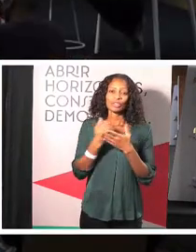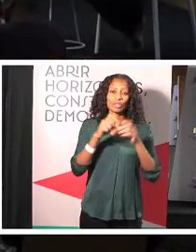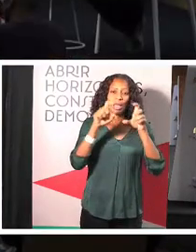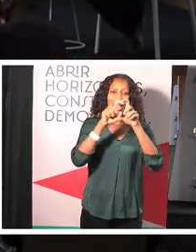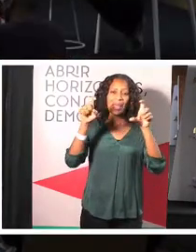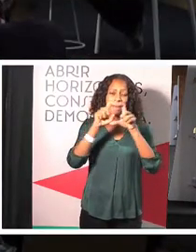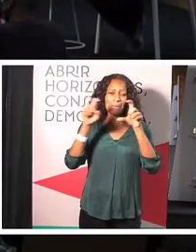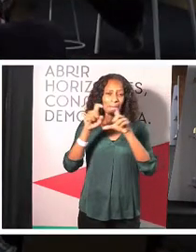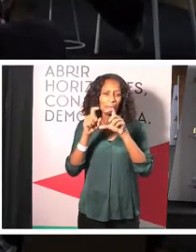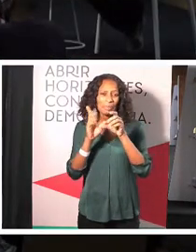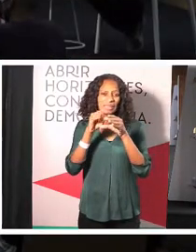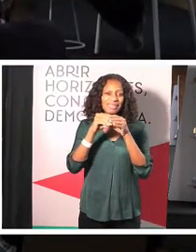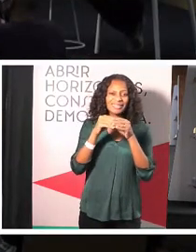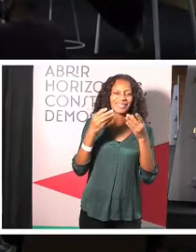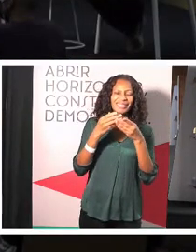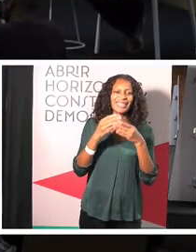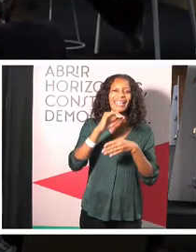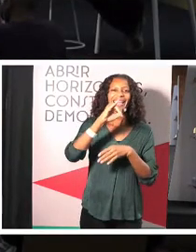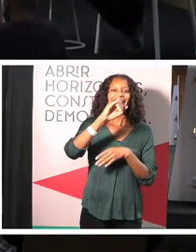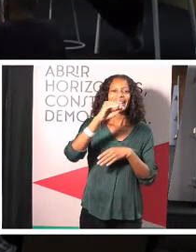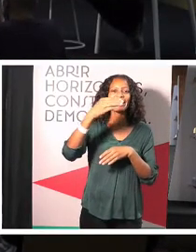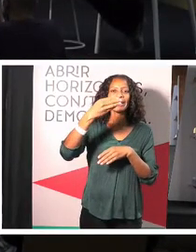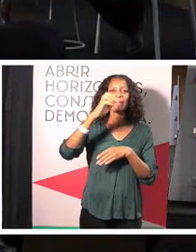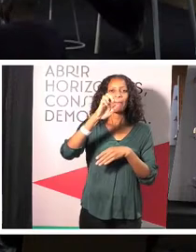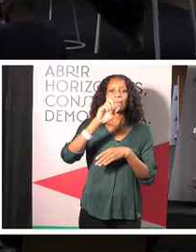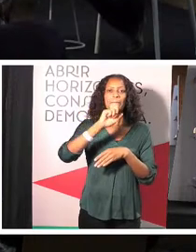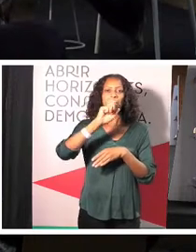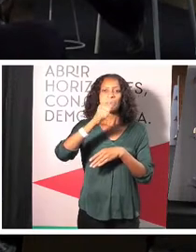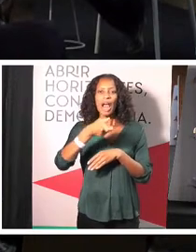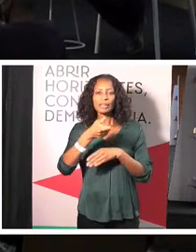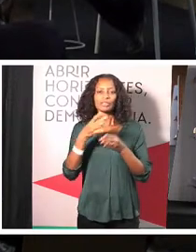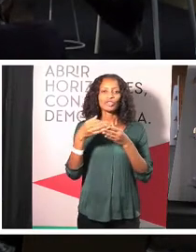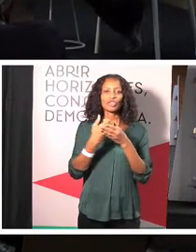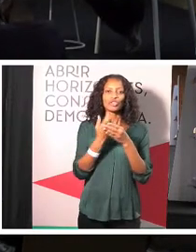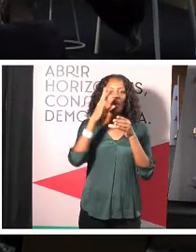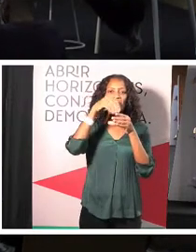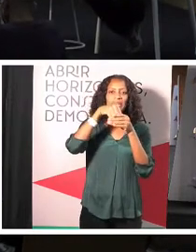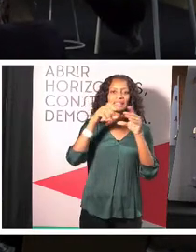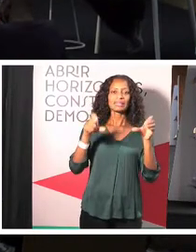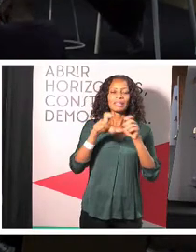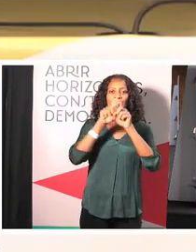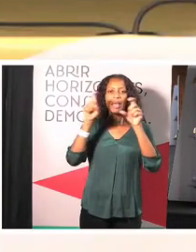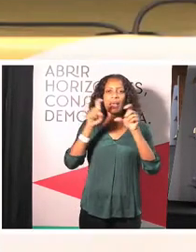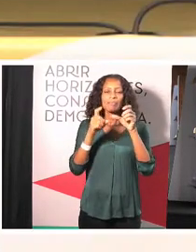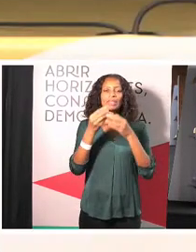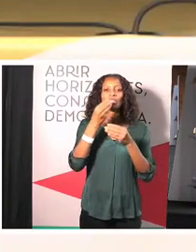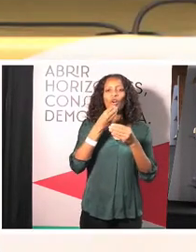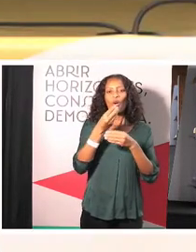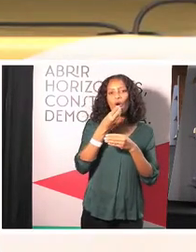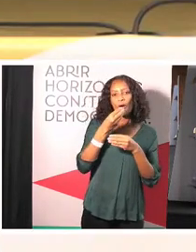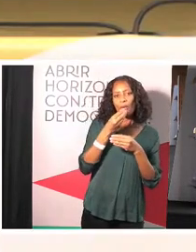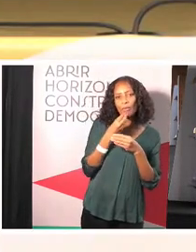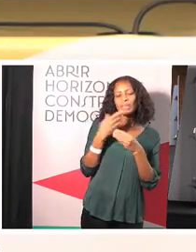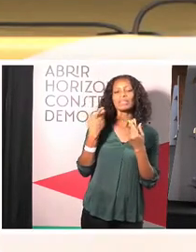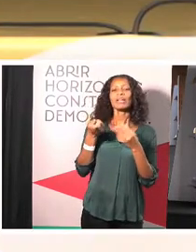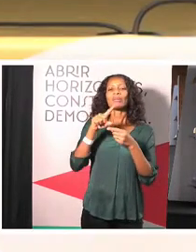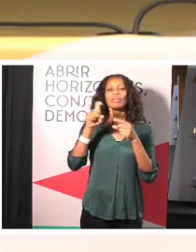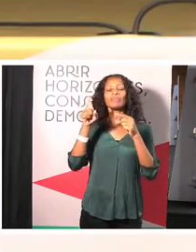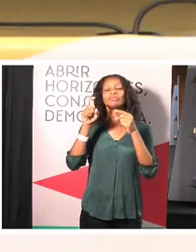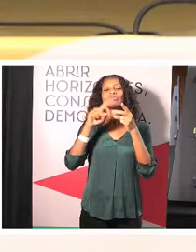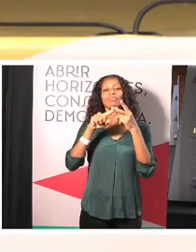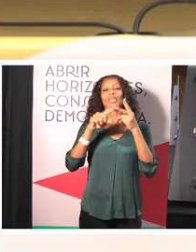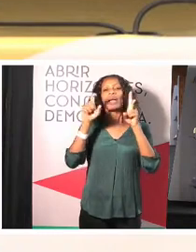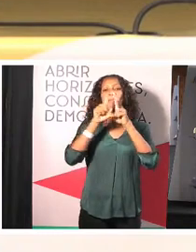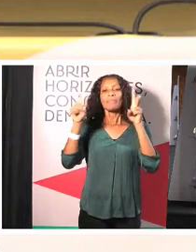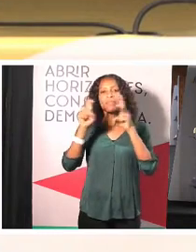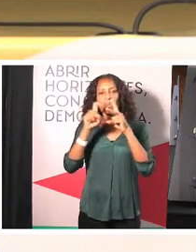IBEX no hablamos de solamente de plataformas, hablamos pues de empresas de alimentación, hablamos de por ejemplo de las eléctricas, hablamos